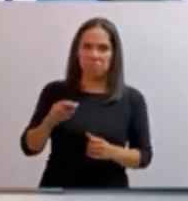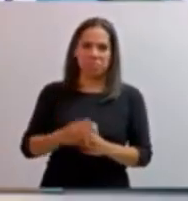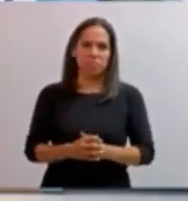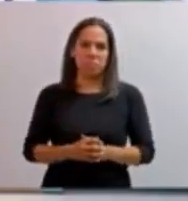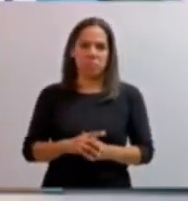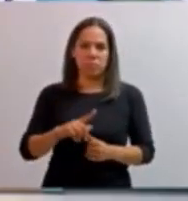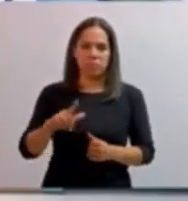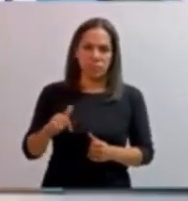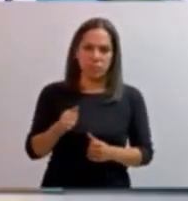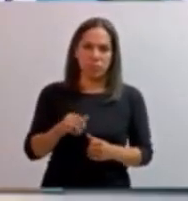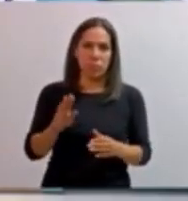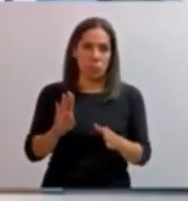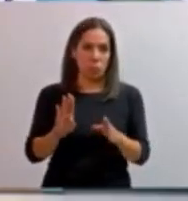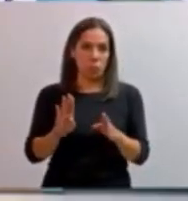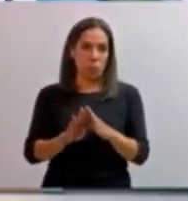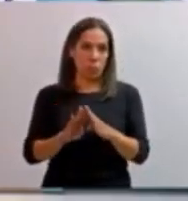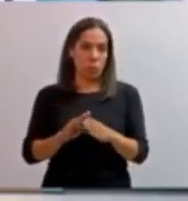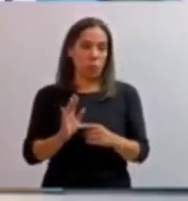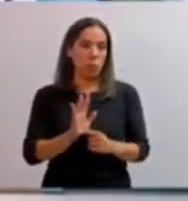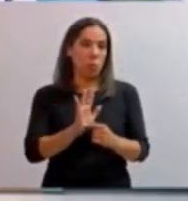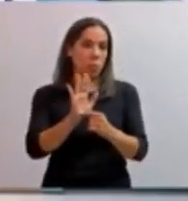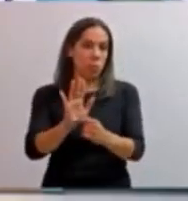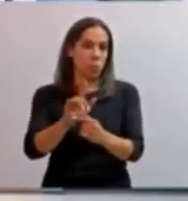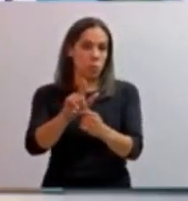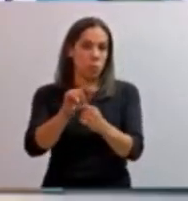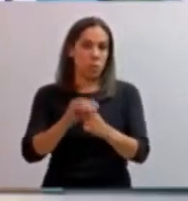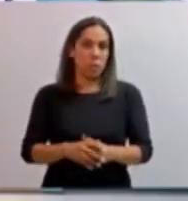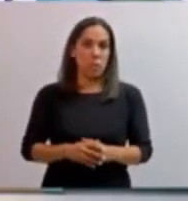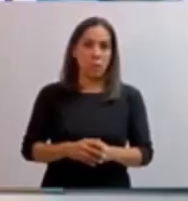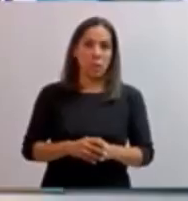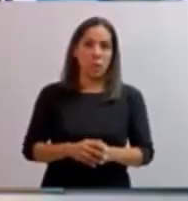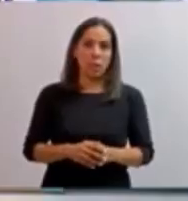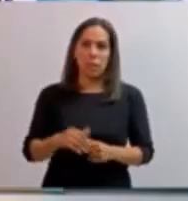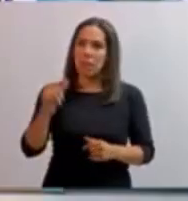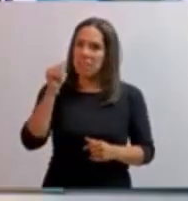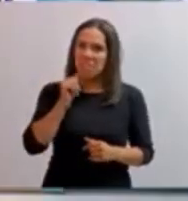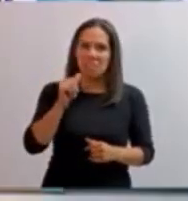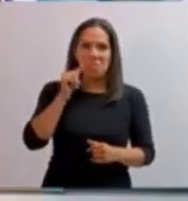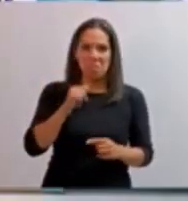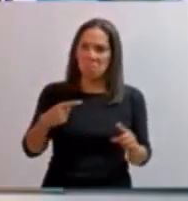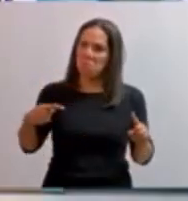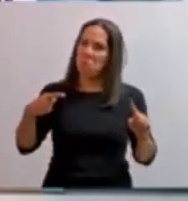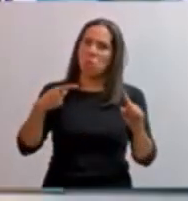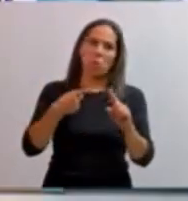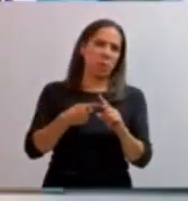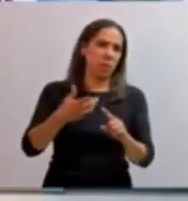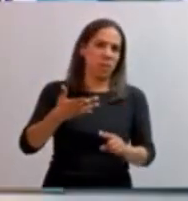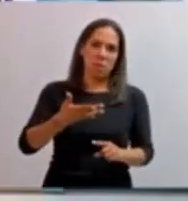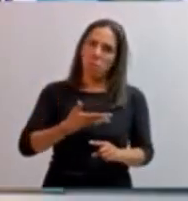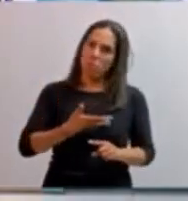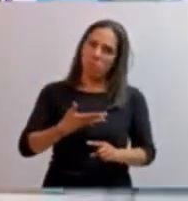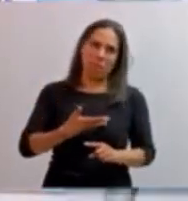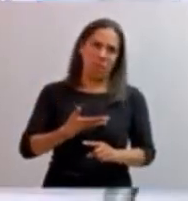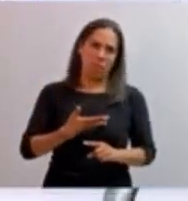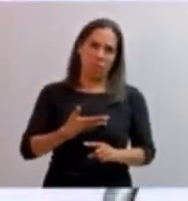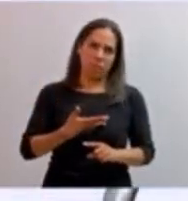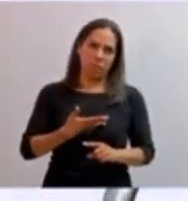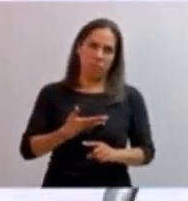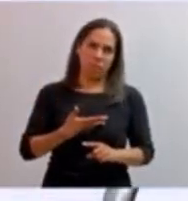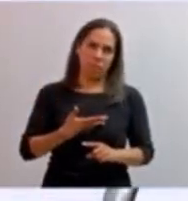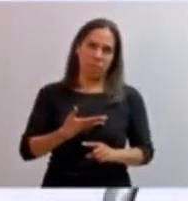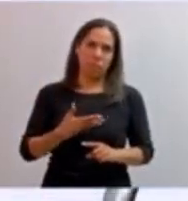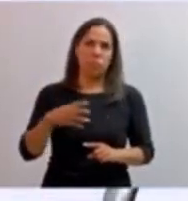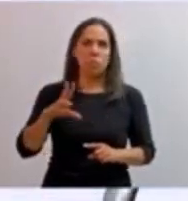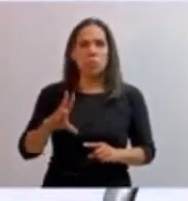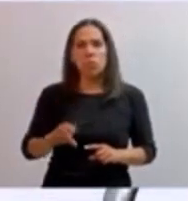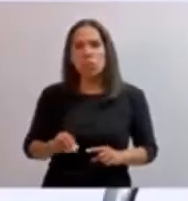clase, como lo señala la maestra, deben de tener siempre un propósito. Y estas observaciones de clase no